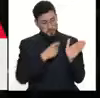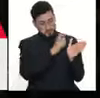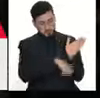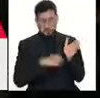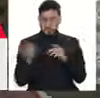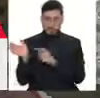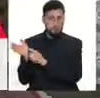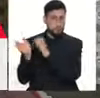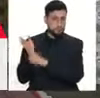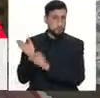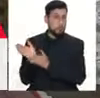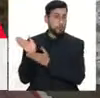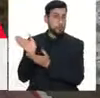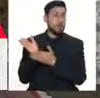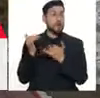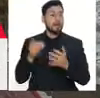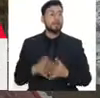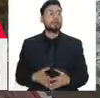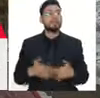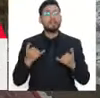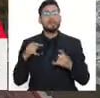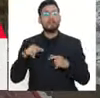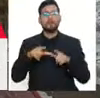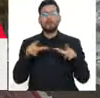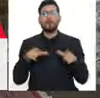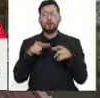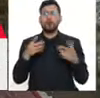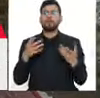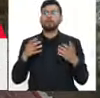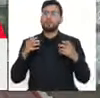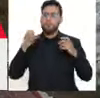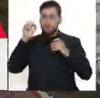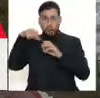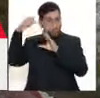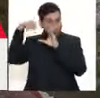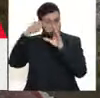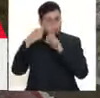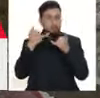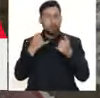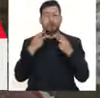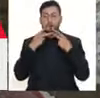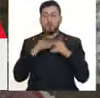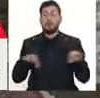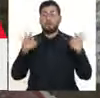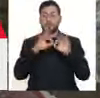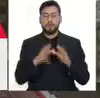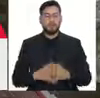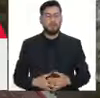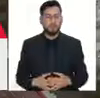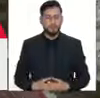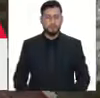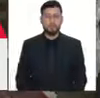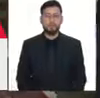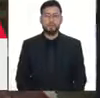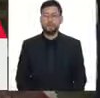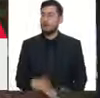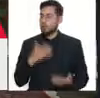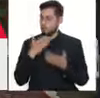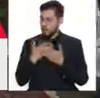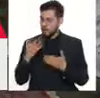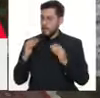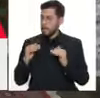de comunicación que han llegado hasta el Salón Dorado para cubrir este importante evento. Muchas gracias, excelentísimos presidentes.